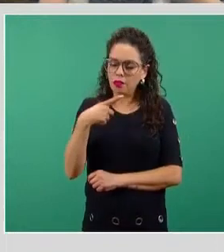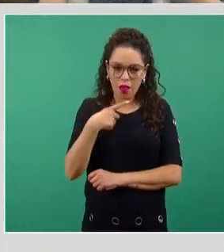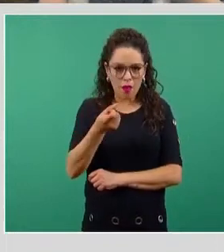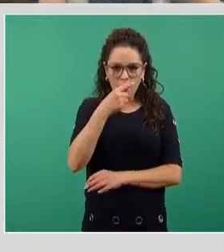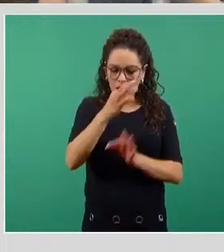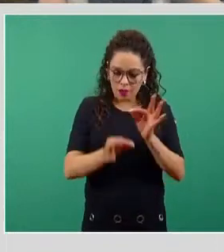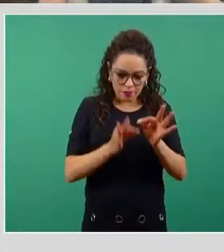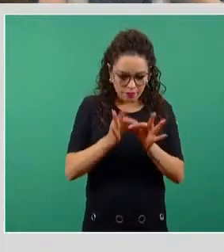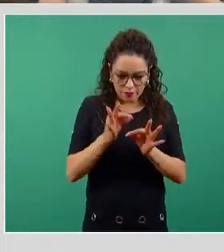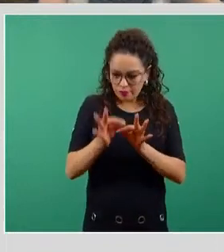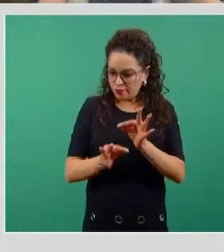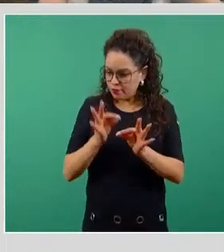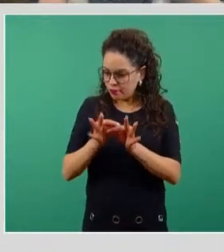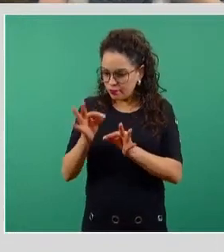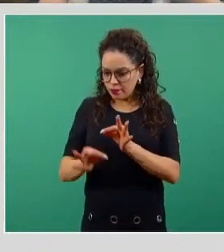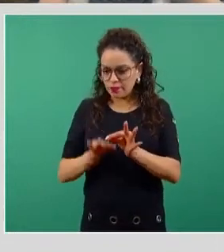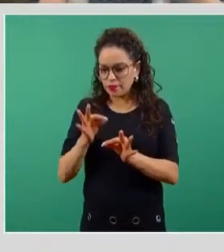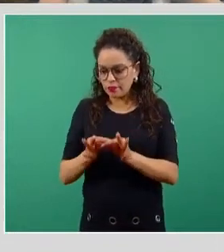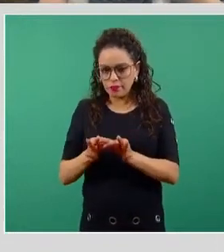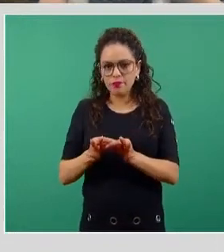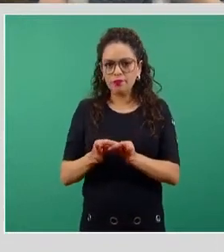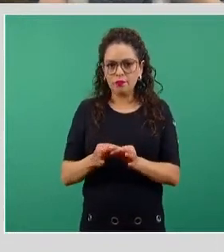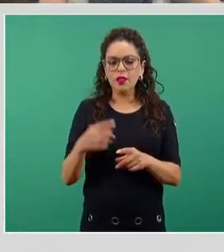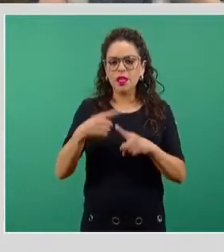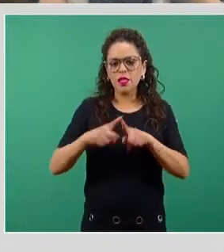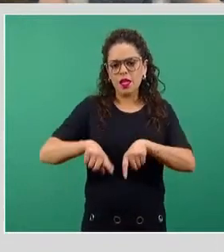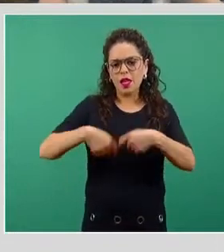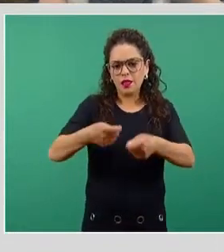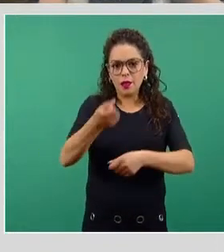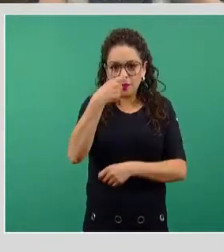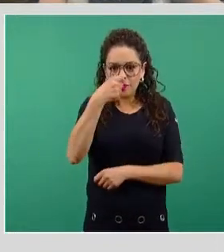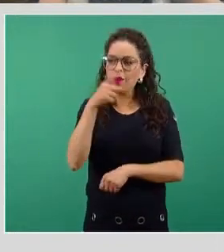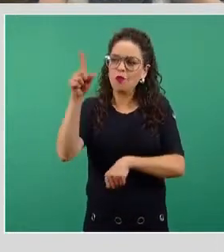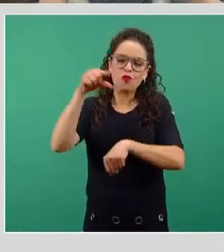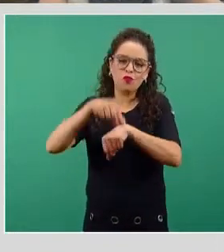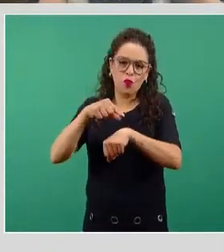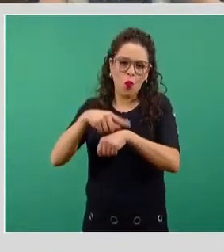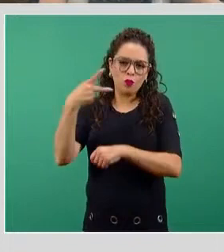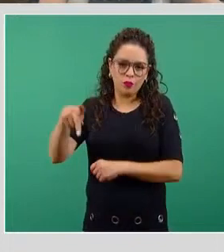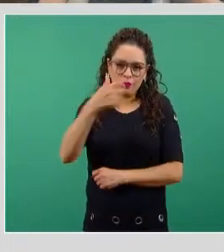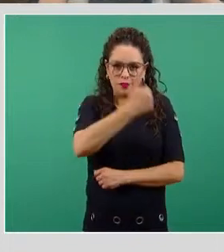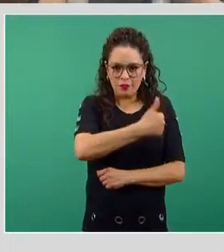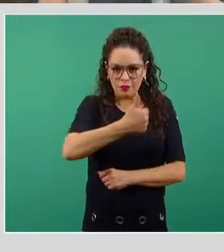tienen prescrito por su médico, que vayan cómodos a,